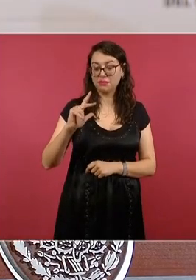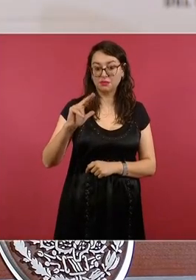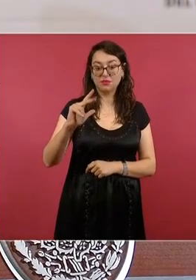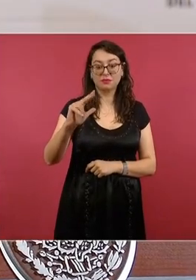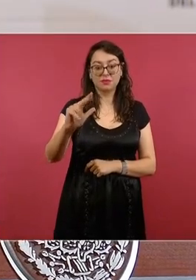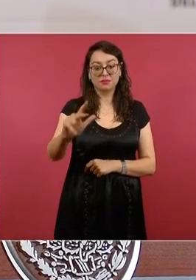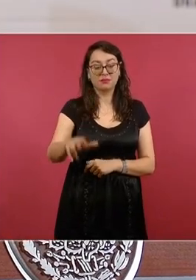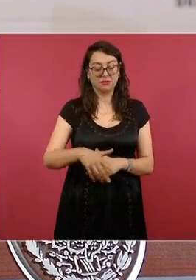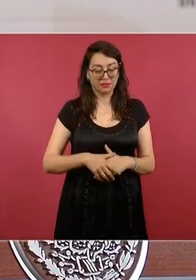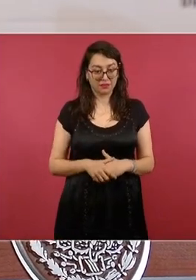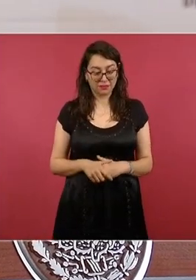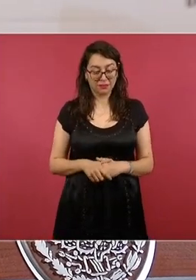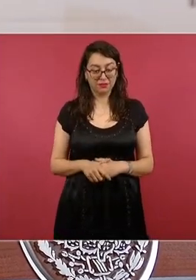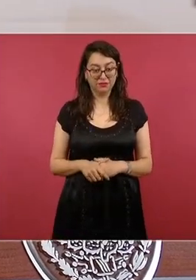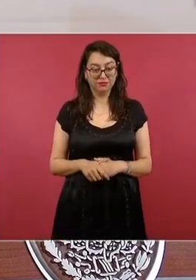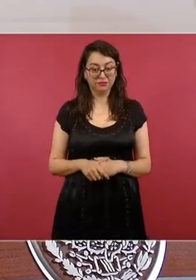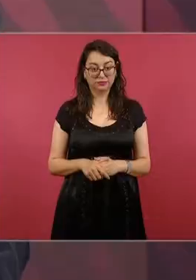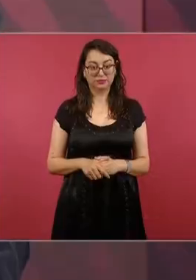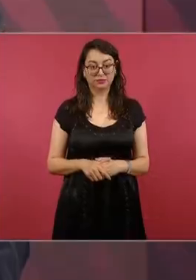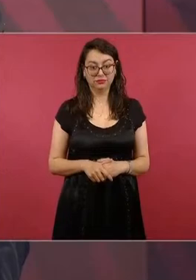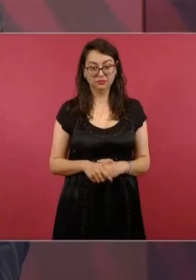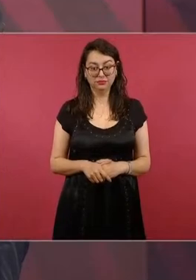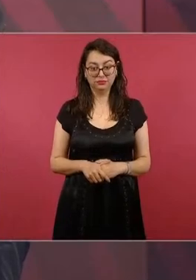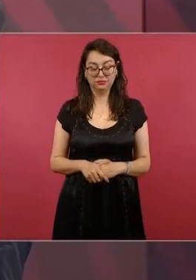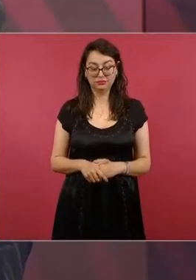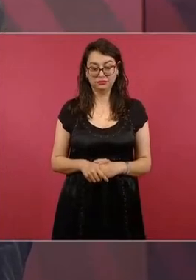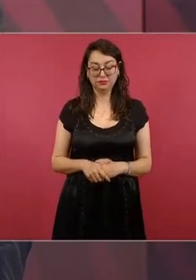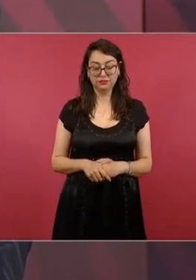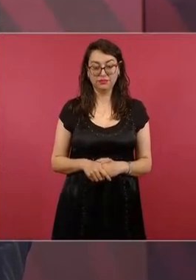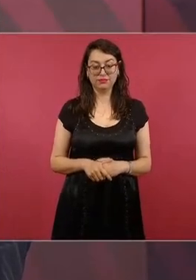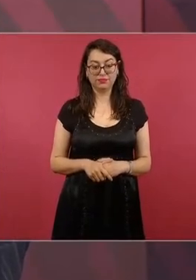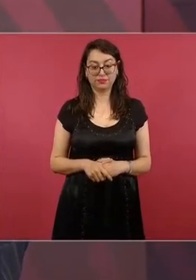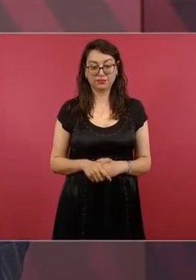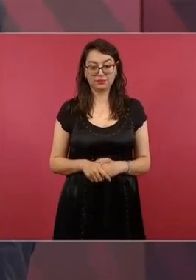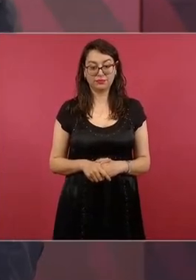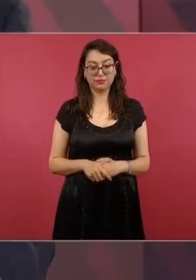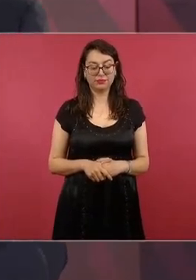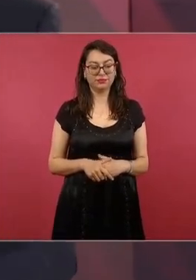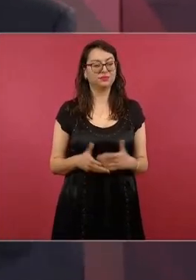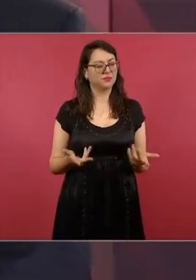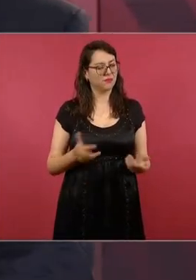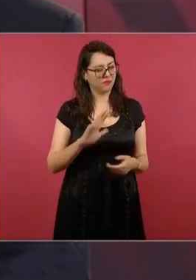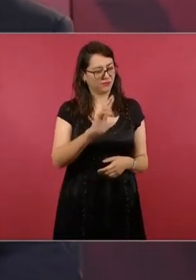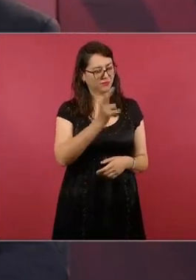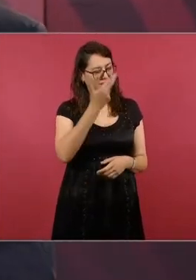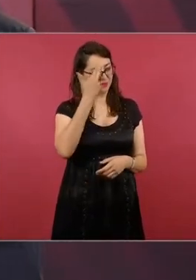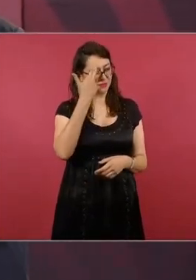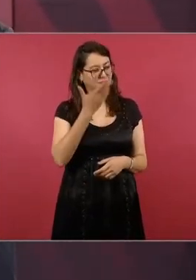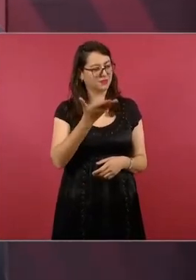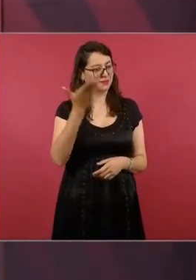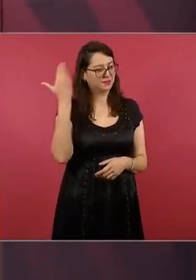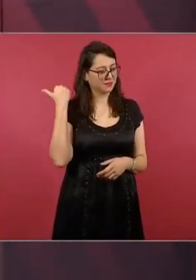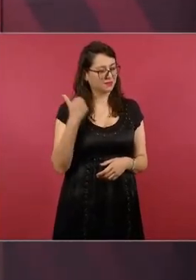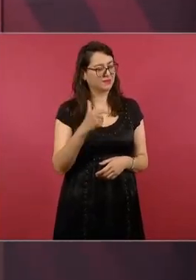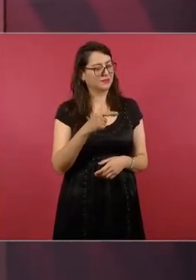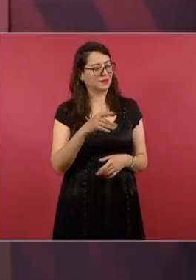que no se den cada, como se decía antes, ustedes que son científicos, pero